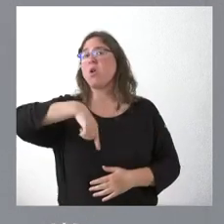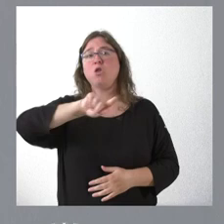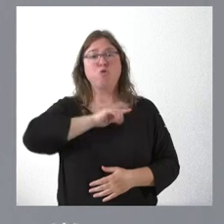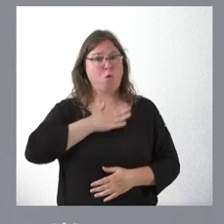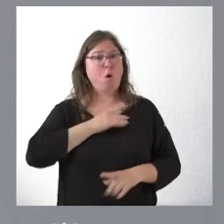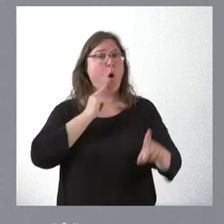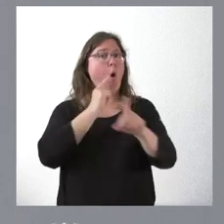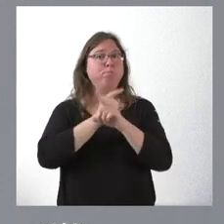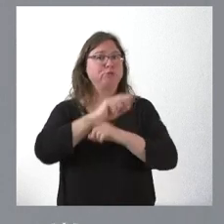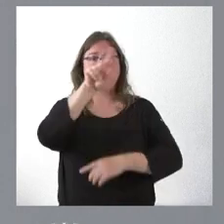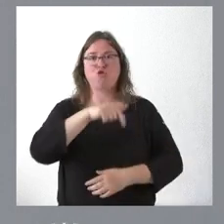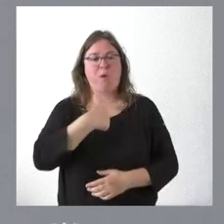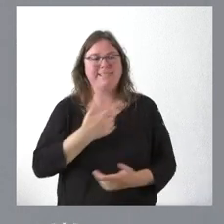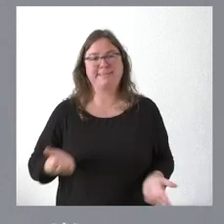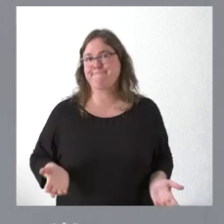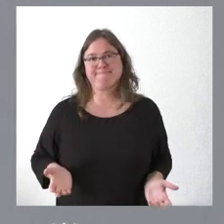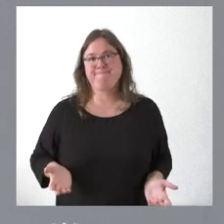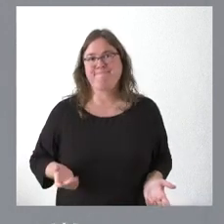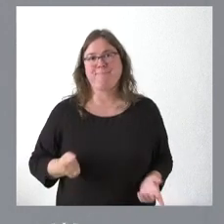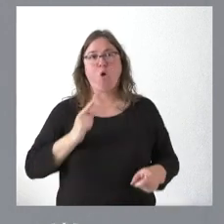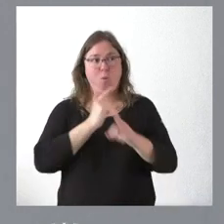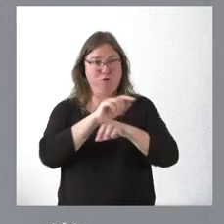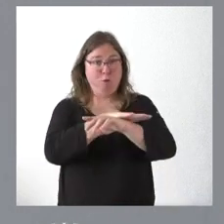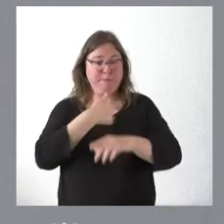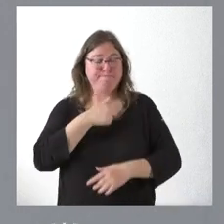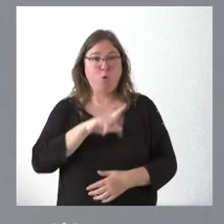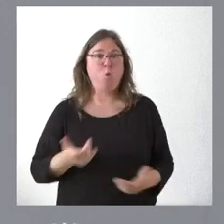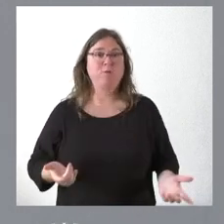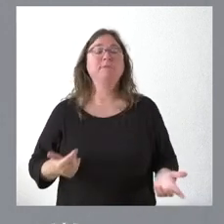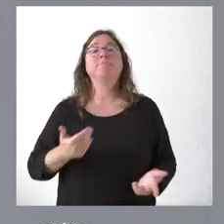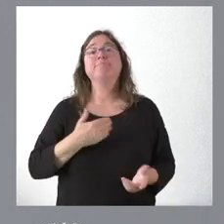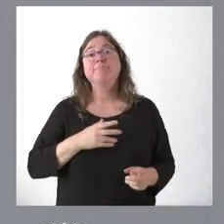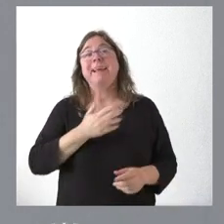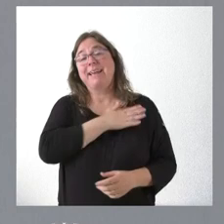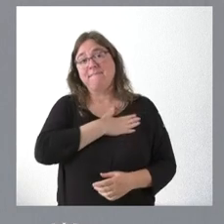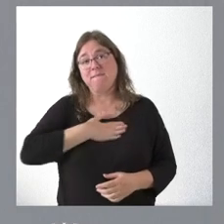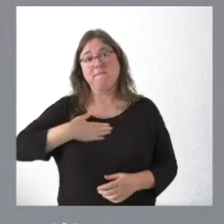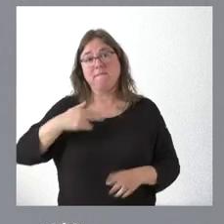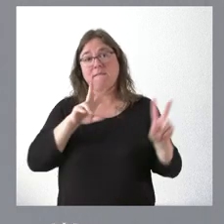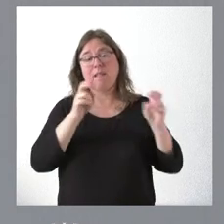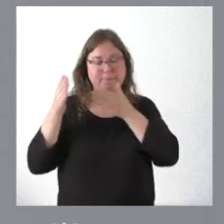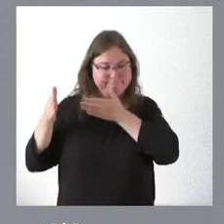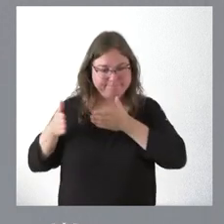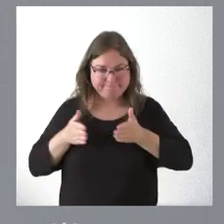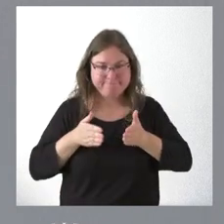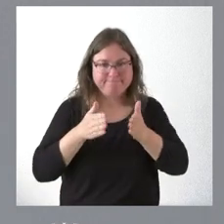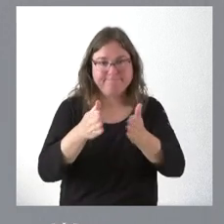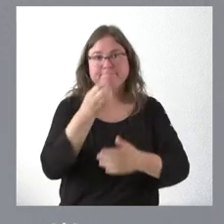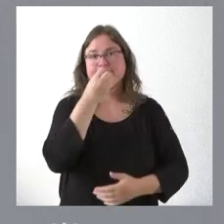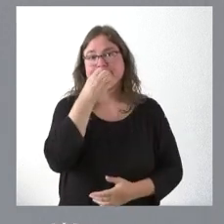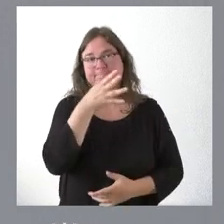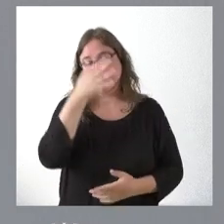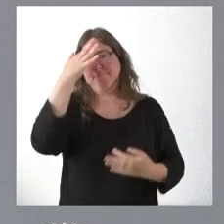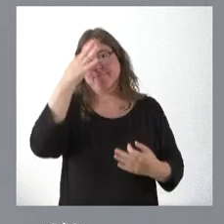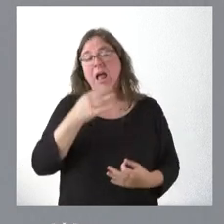oposición al Gobierno de España y, por tanto, deseando que este asunto se pueda encauzar, pues naturalmente